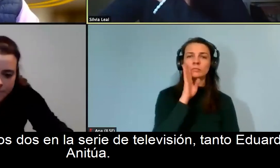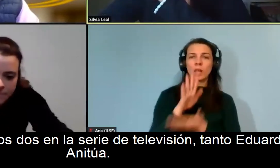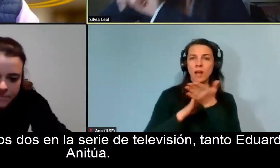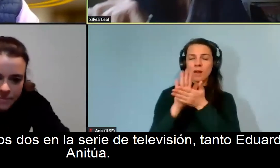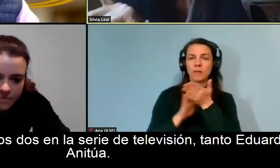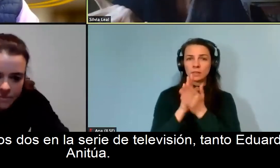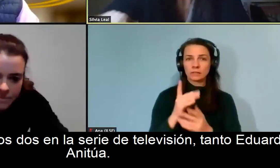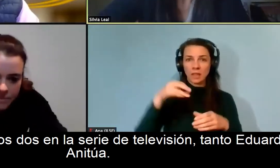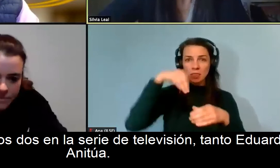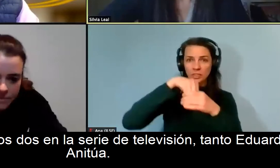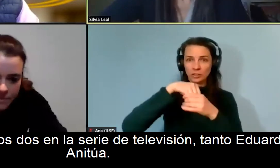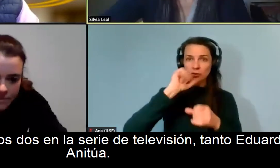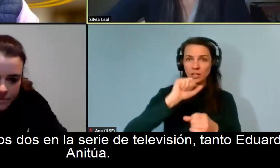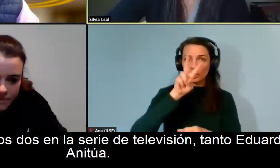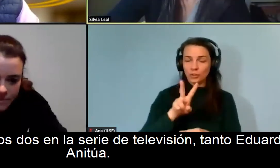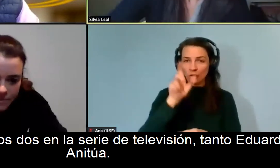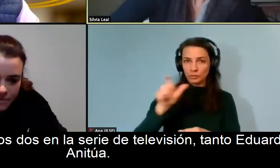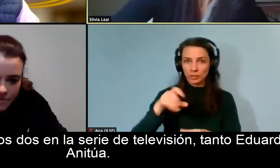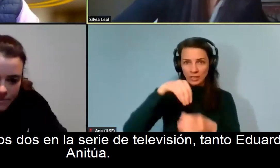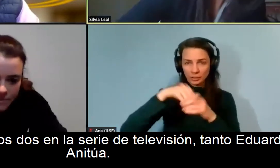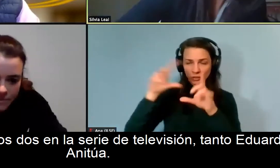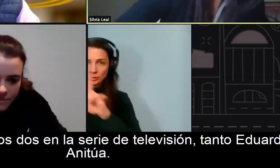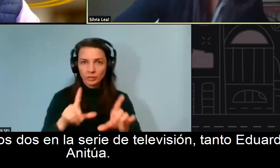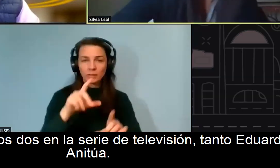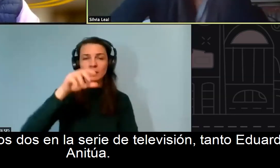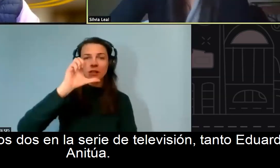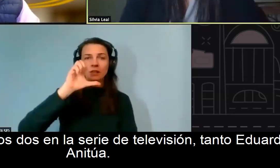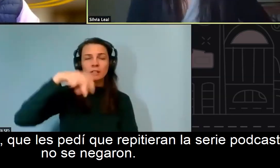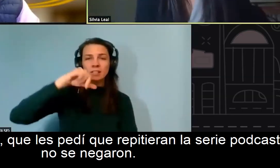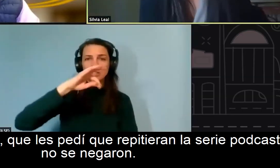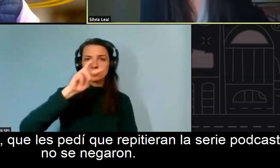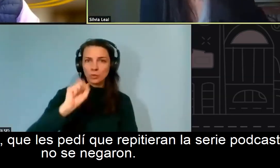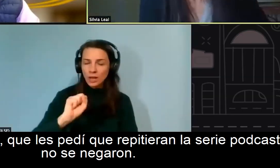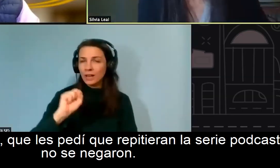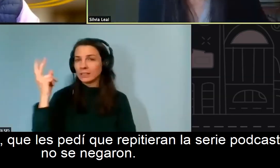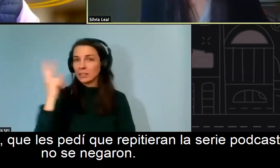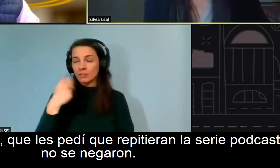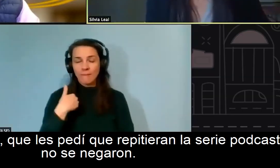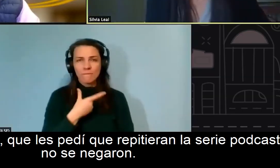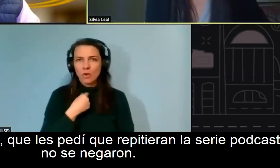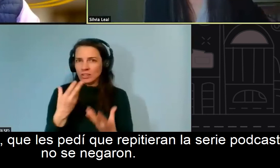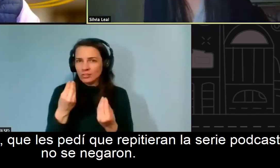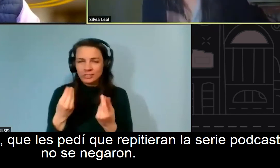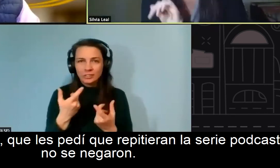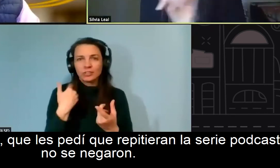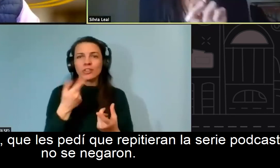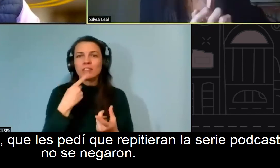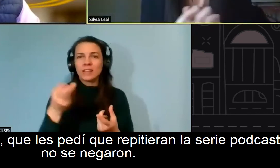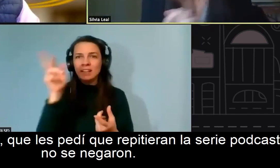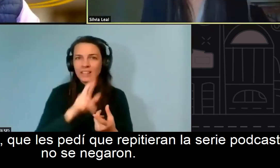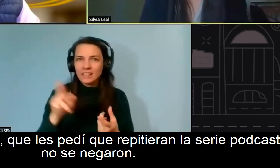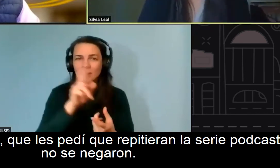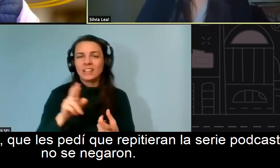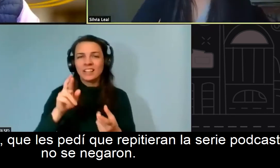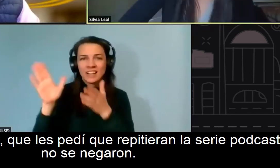hecho salen los dos en la serie de televisión, tanto Eduardo Anitúa, y la verdad es que me gustaron tanto que les pedí que repitieran la serie de podcast y no se negó